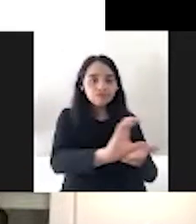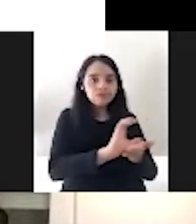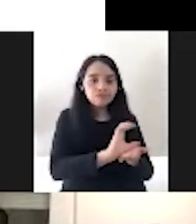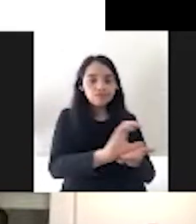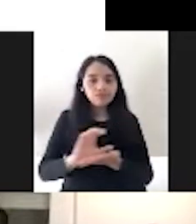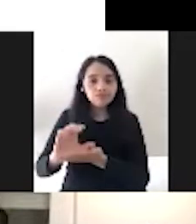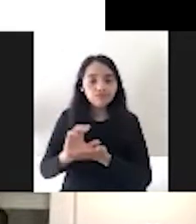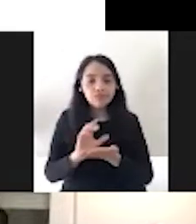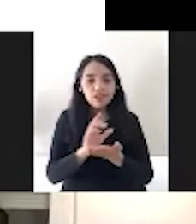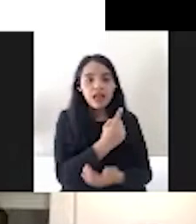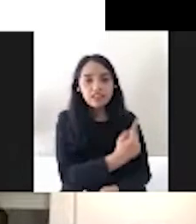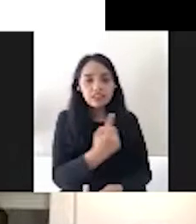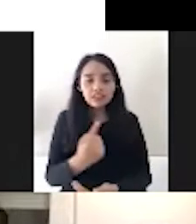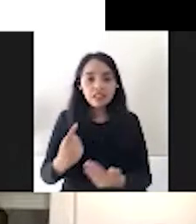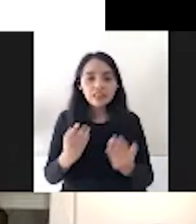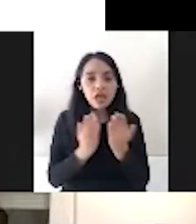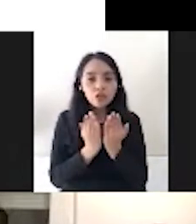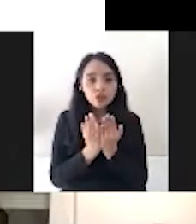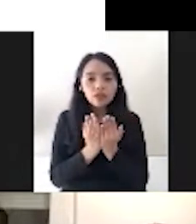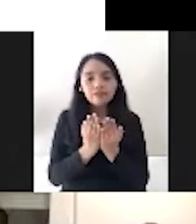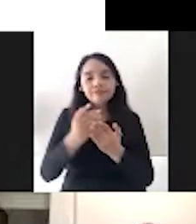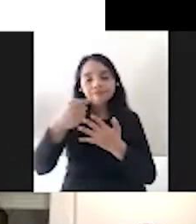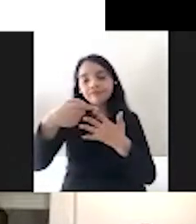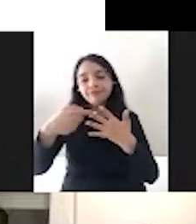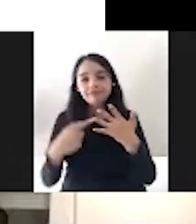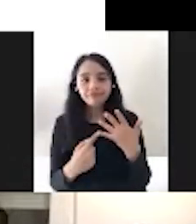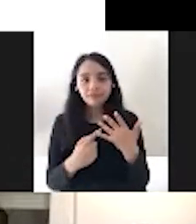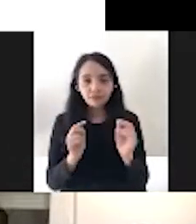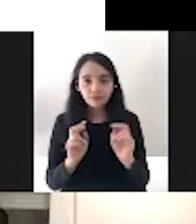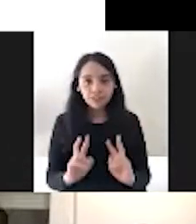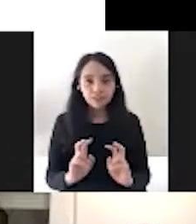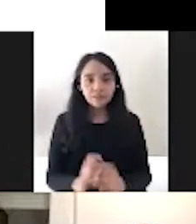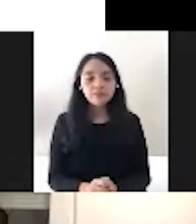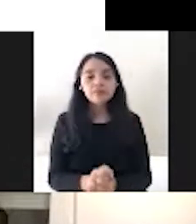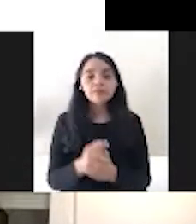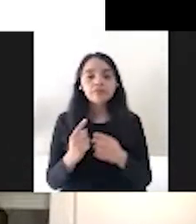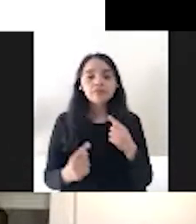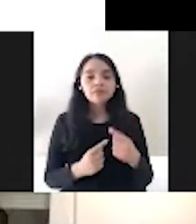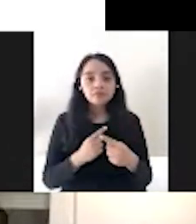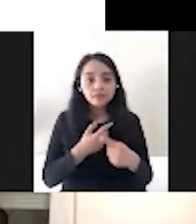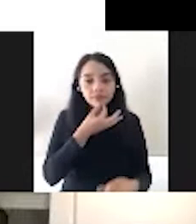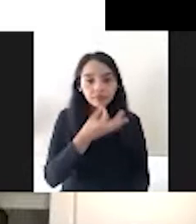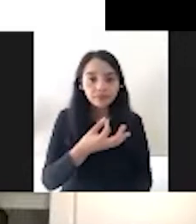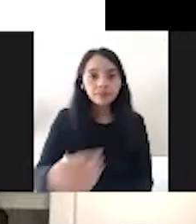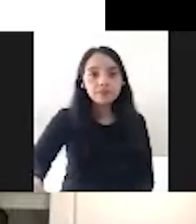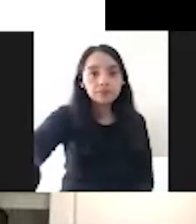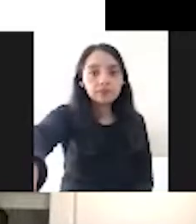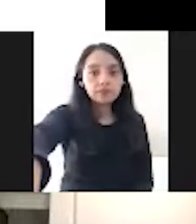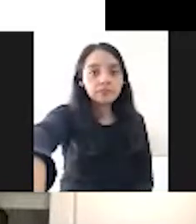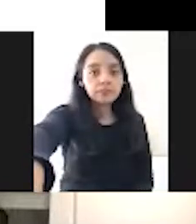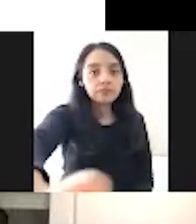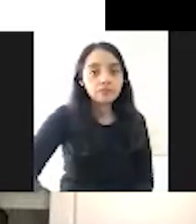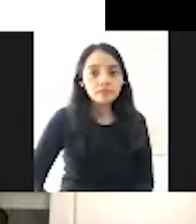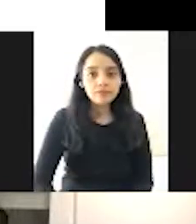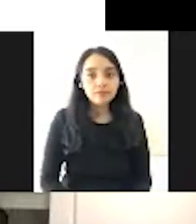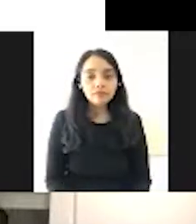aula, todo ese tipo de aspectos. Además, debemos decir que el sistema en sí mismo, varios autores dan, en este